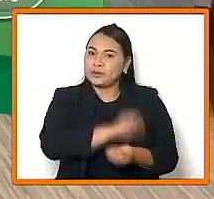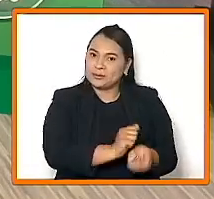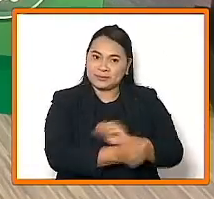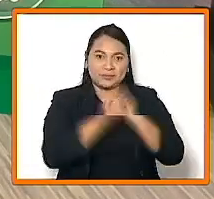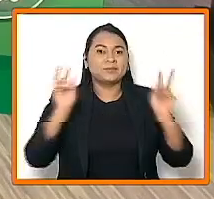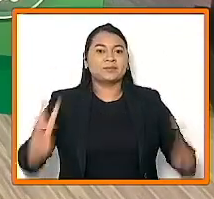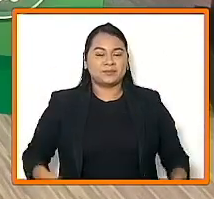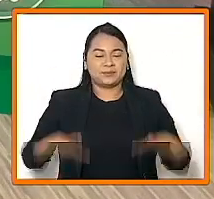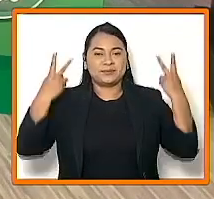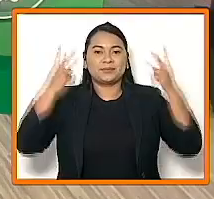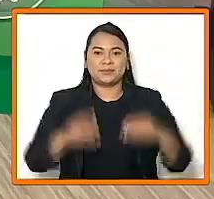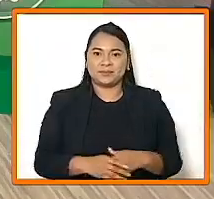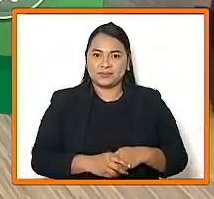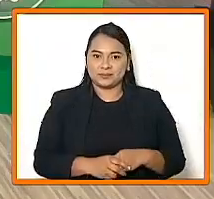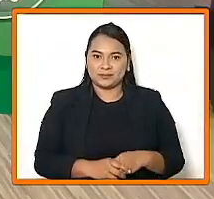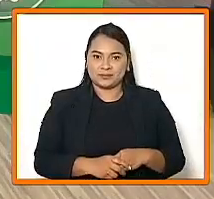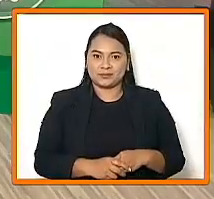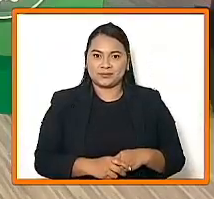te cambia la vida.